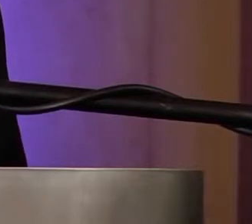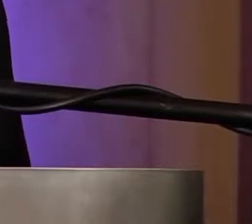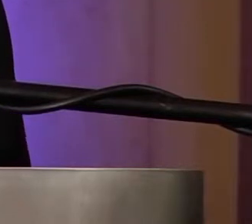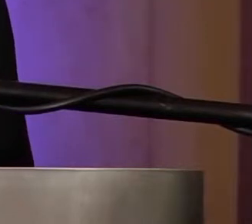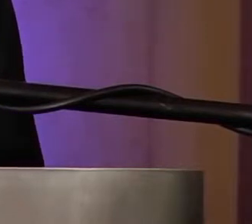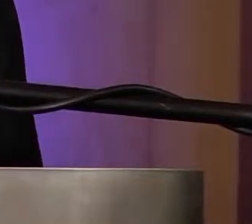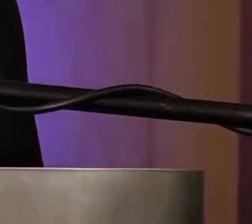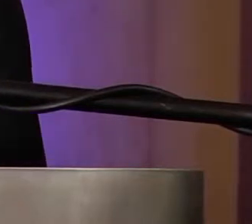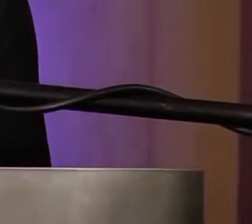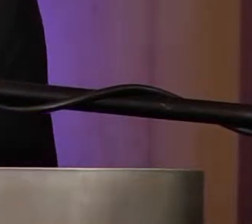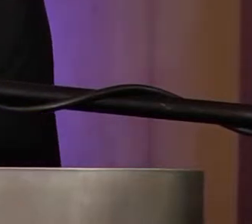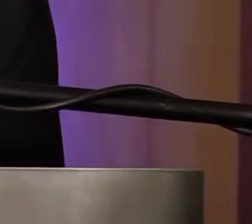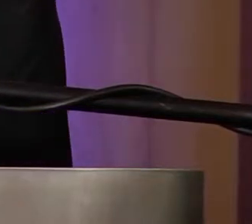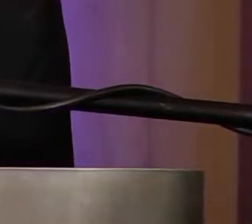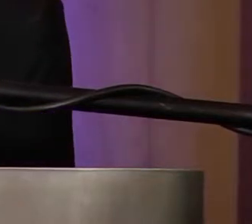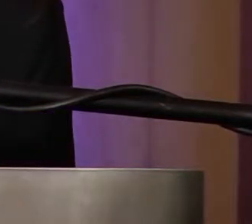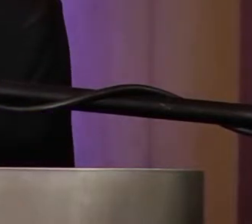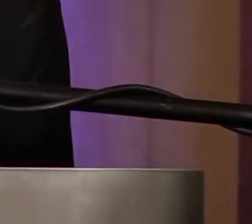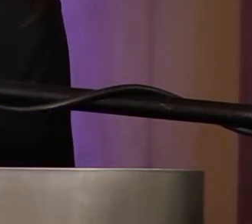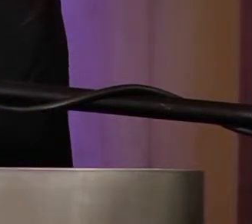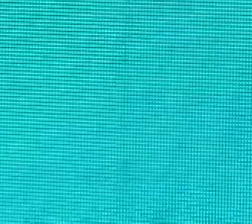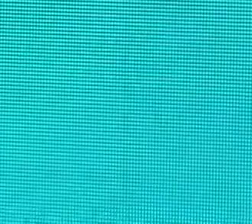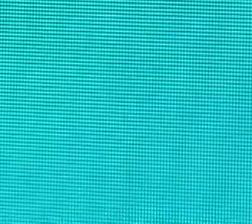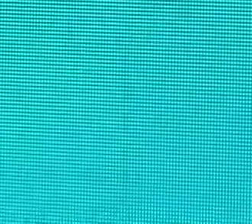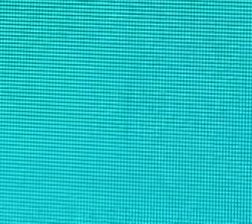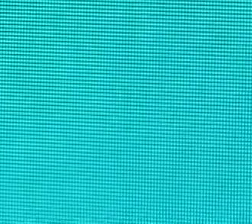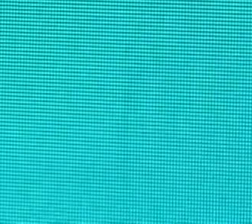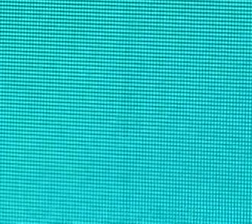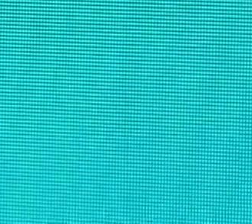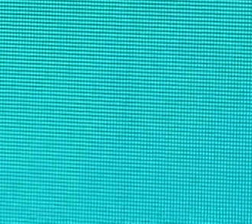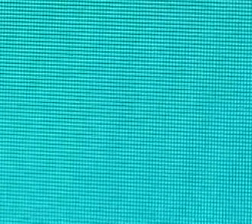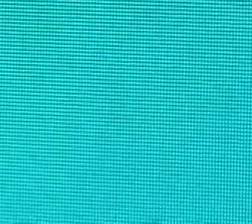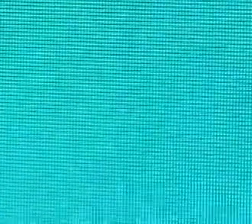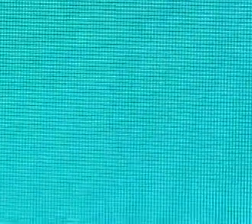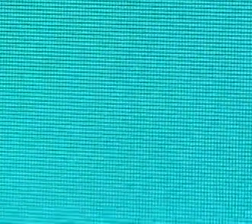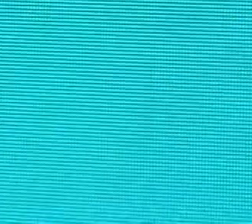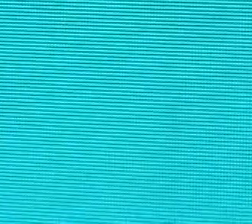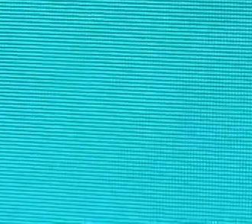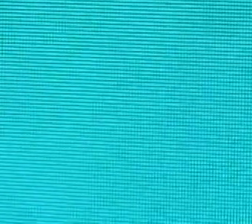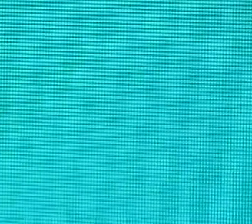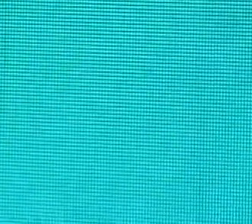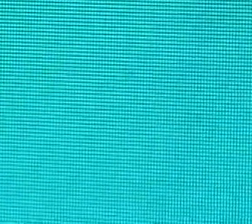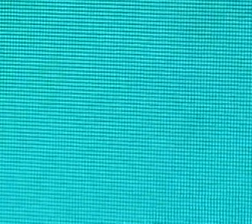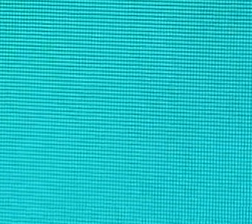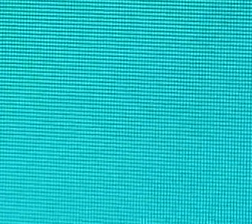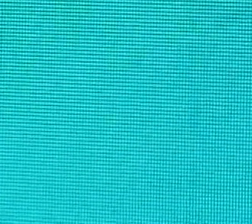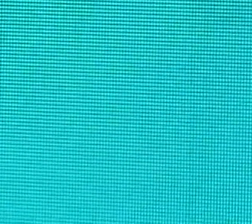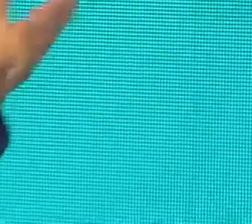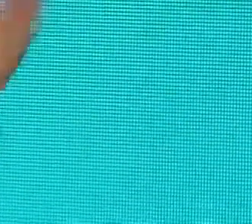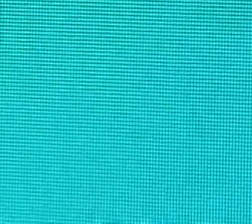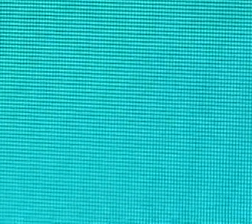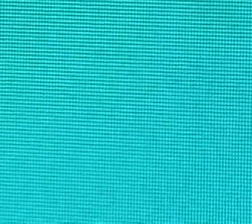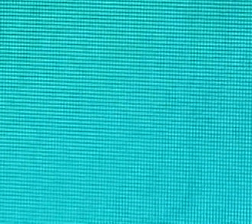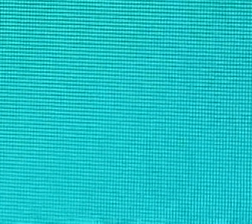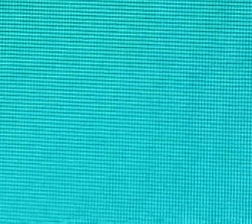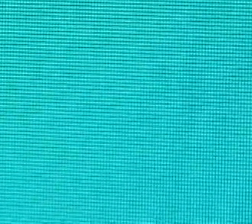Intendencia de Montevideo, a quien le doy la palabra para que arranque este panel. Muchas gracias, Majo. Bueno, para nosotros es un gusto